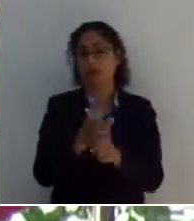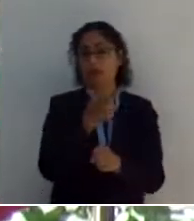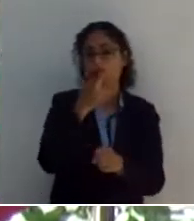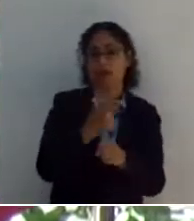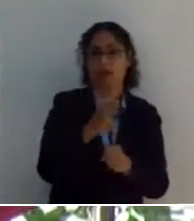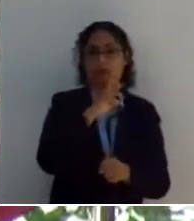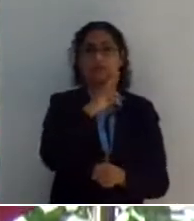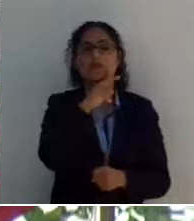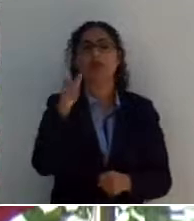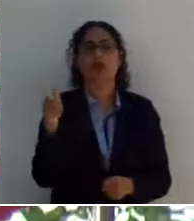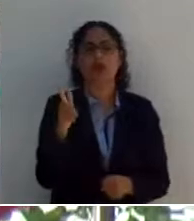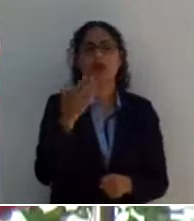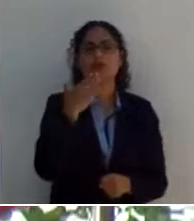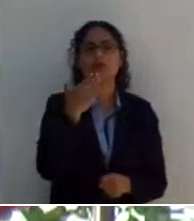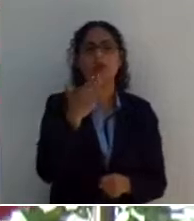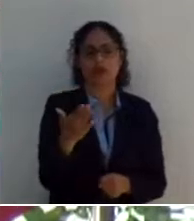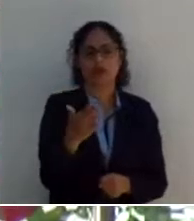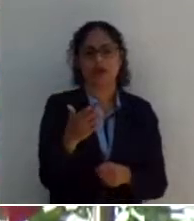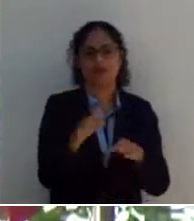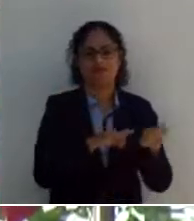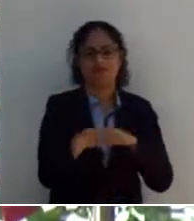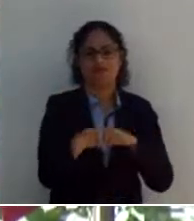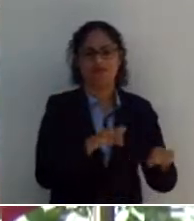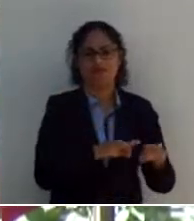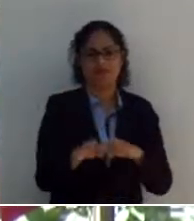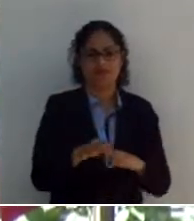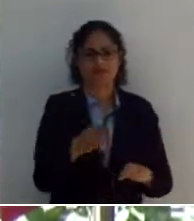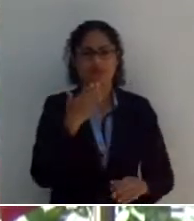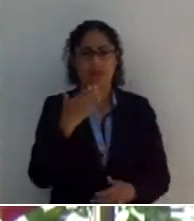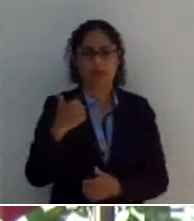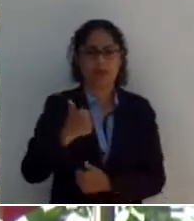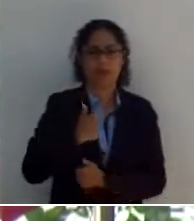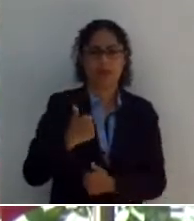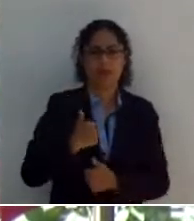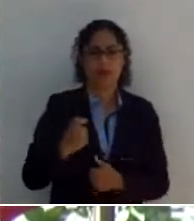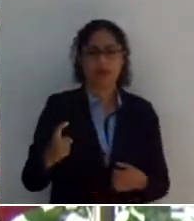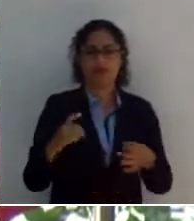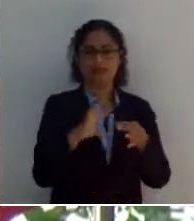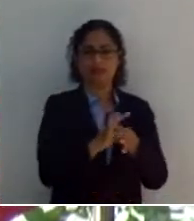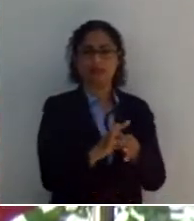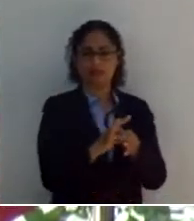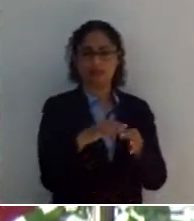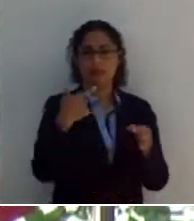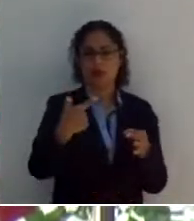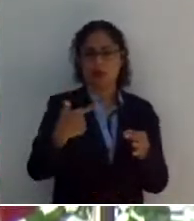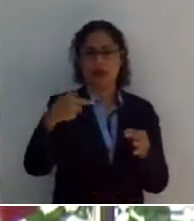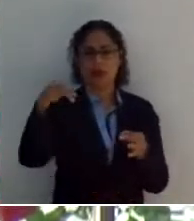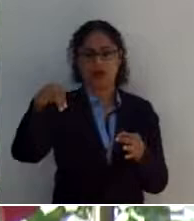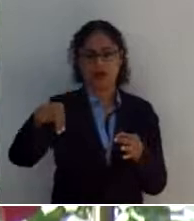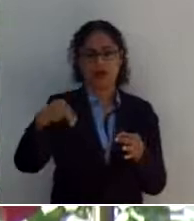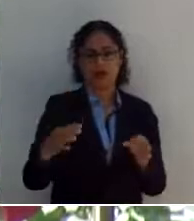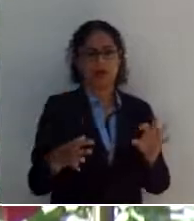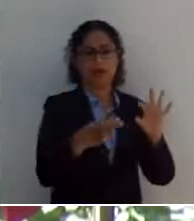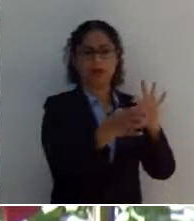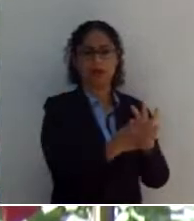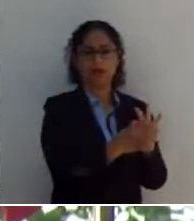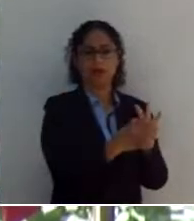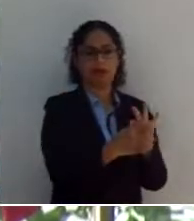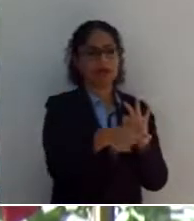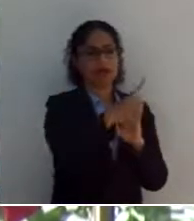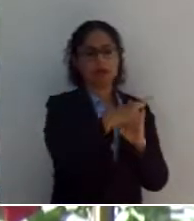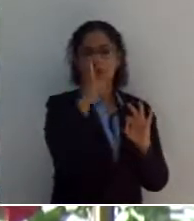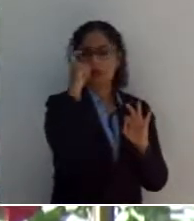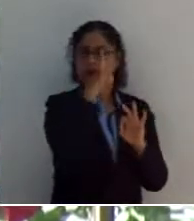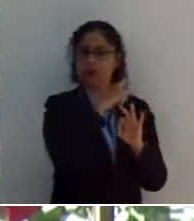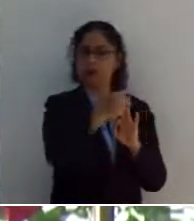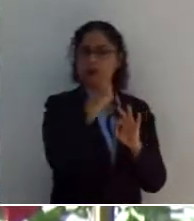capacidad de colaboración con la 43 Zona Militar y con la Guardia Nacional, porque los delincuentes no se